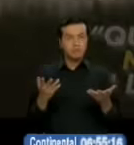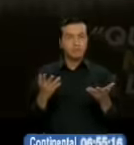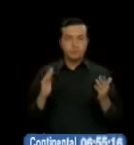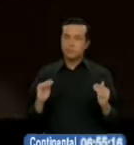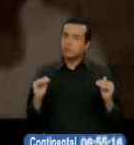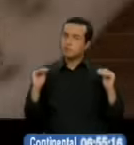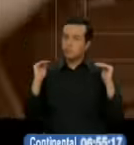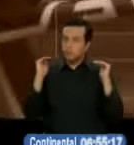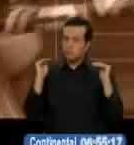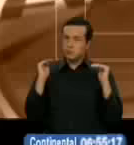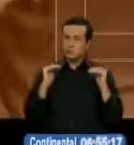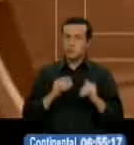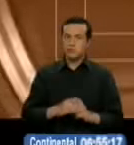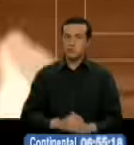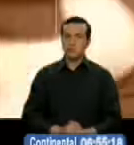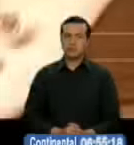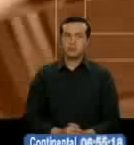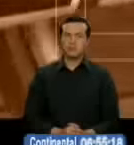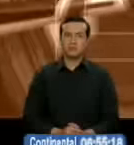qué decir.